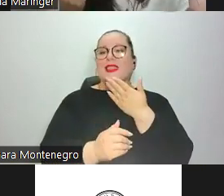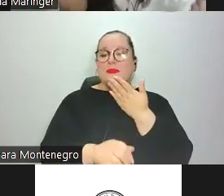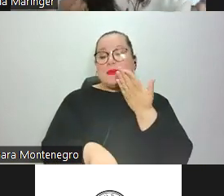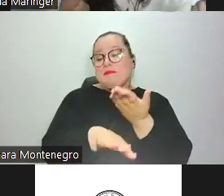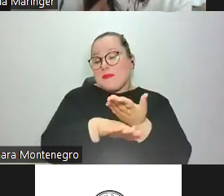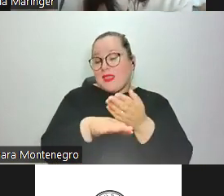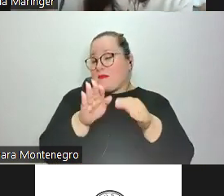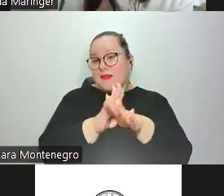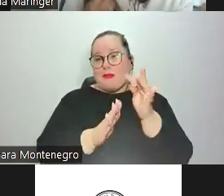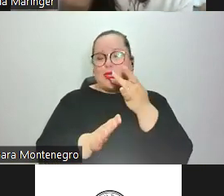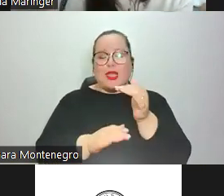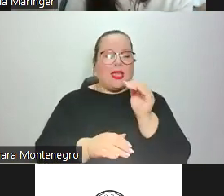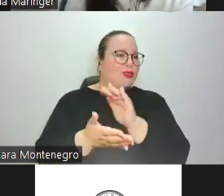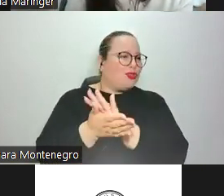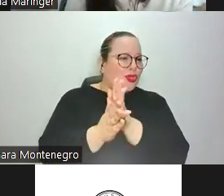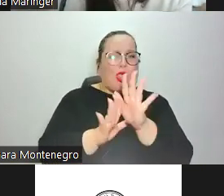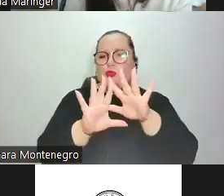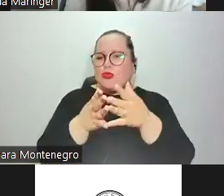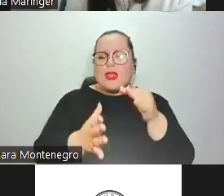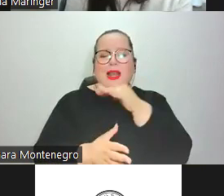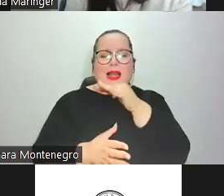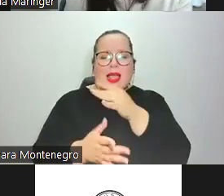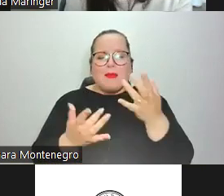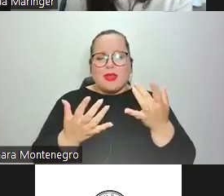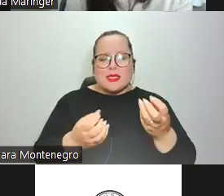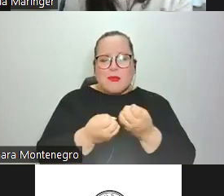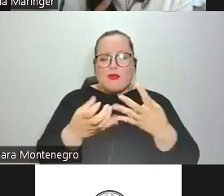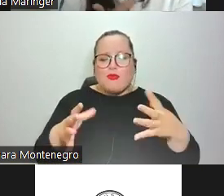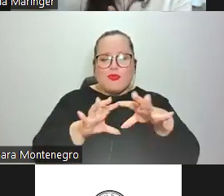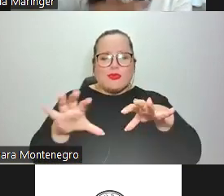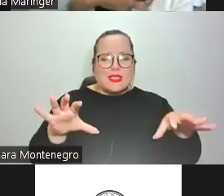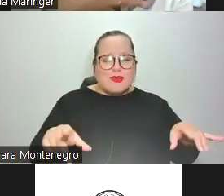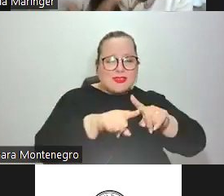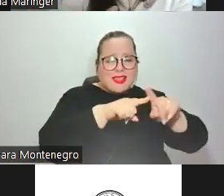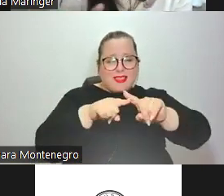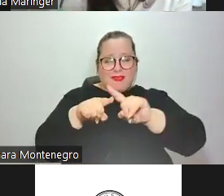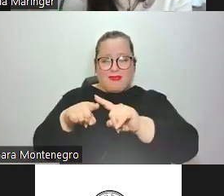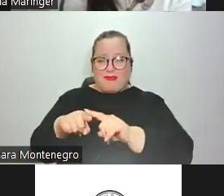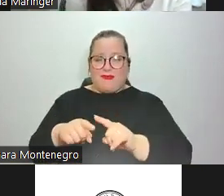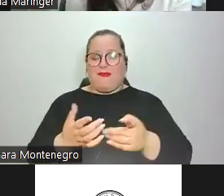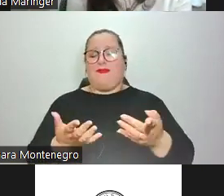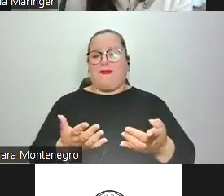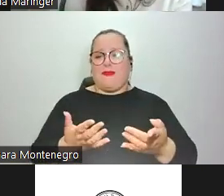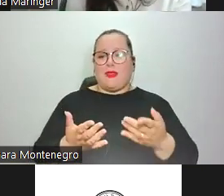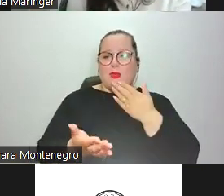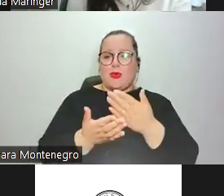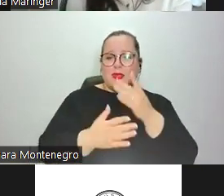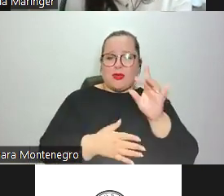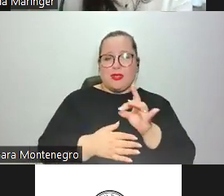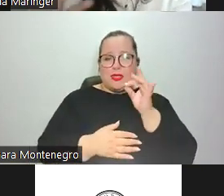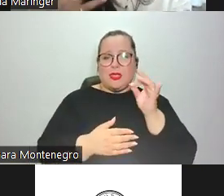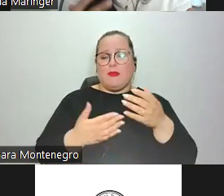es todo tan rápido y necesitamos tantas competencias para adaptarnos a todos los cambios, a todo lo que está surgiendo. Entonces, la verdad